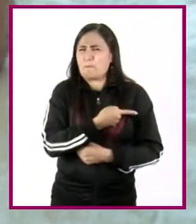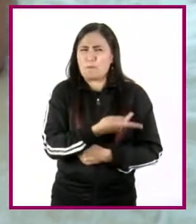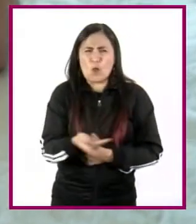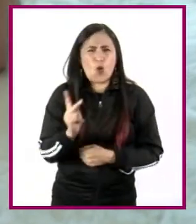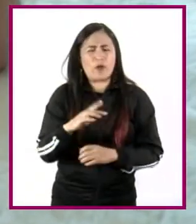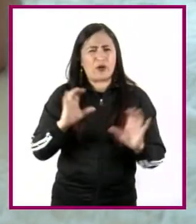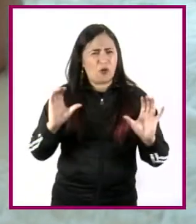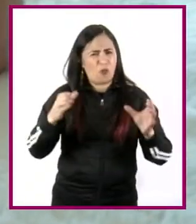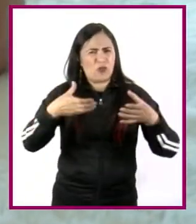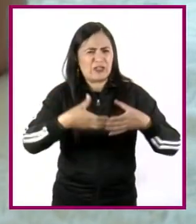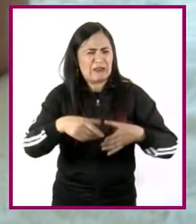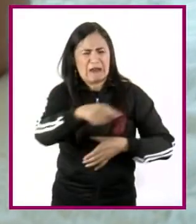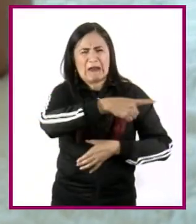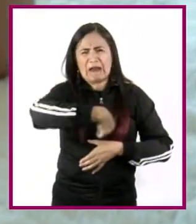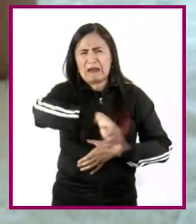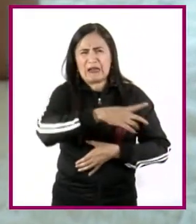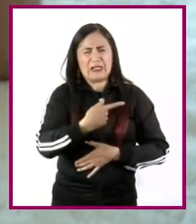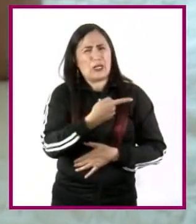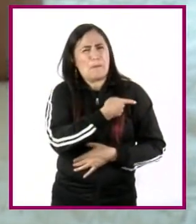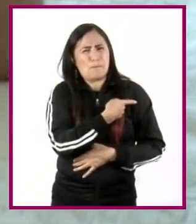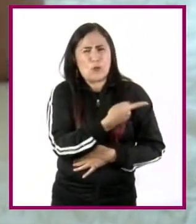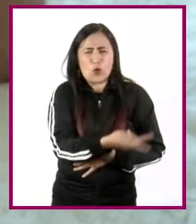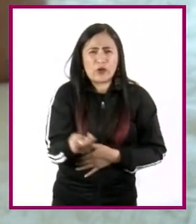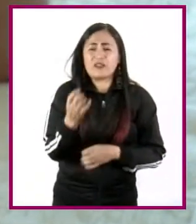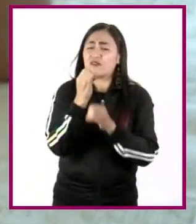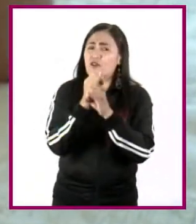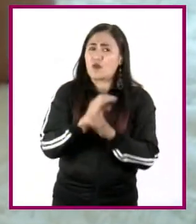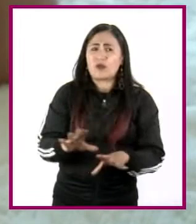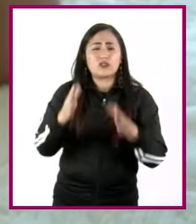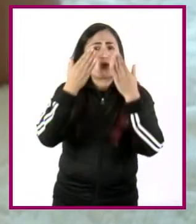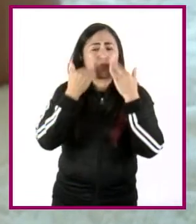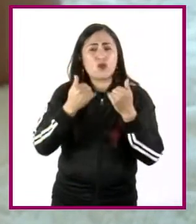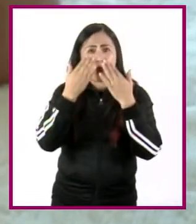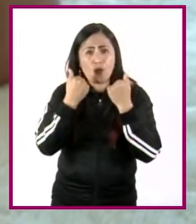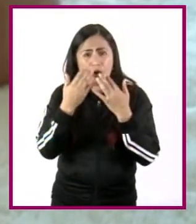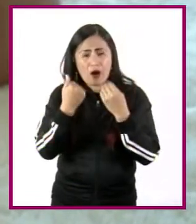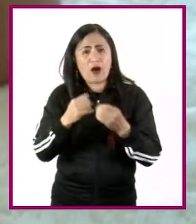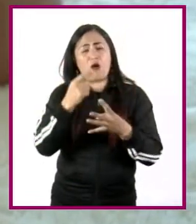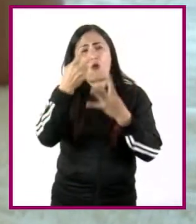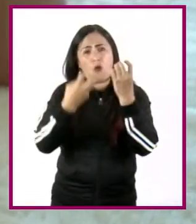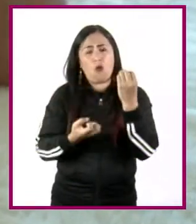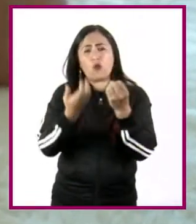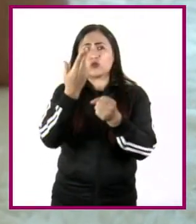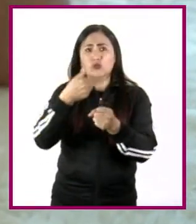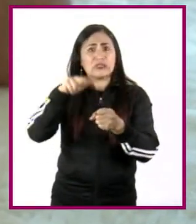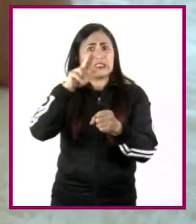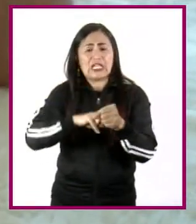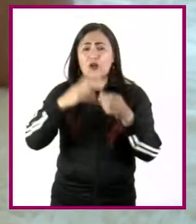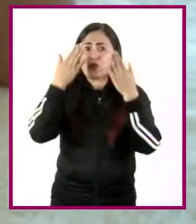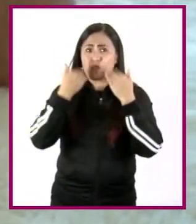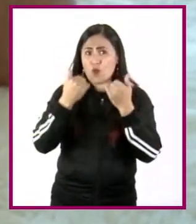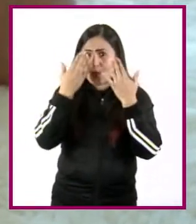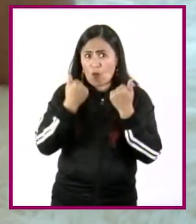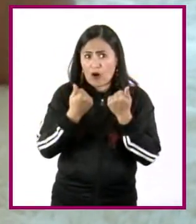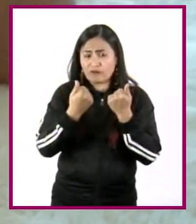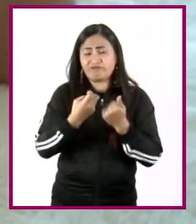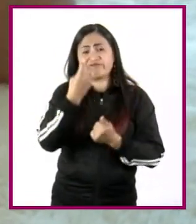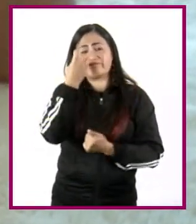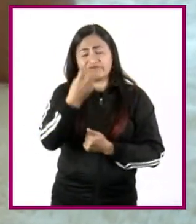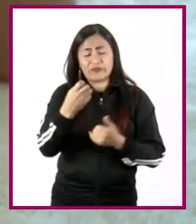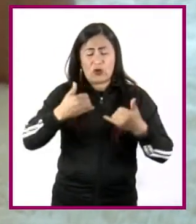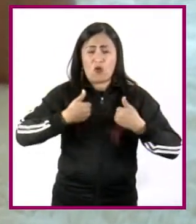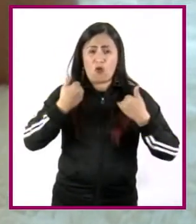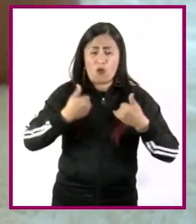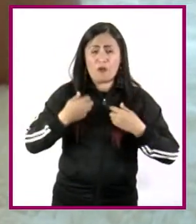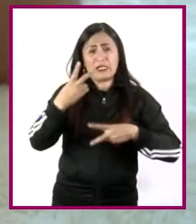comunidades marginadas donde la pobreza, la carencia de información y la falta de infraestructura de salud, entre otros factores, impiden que las